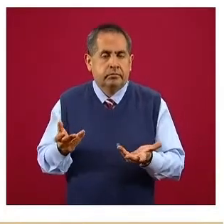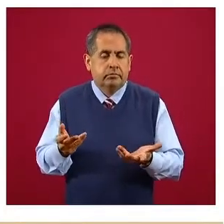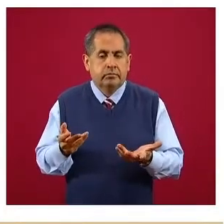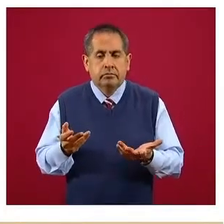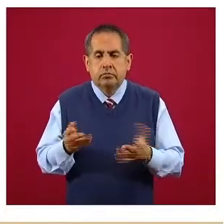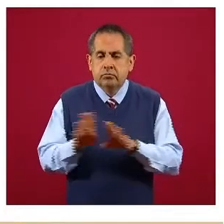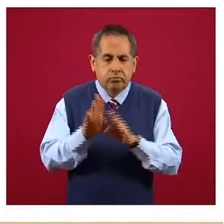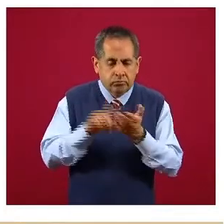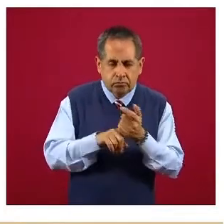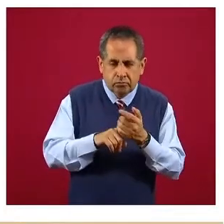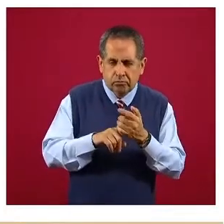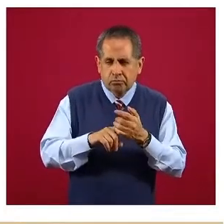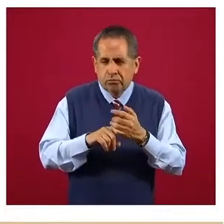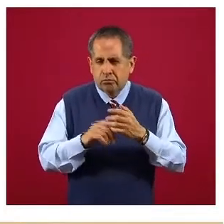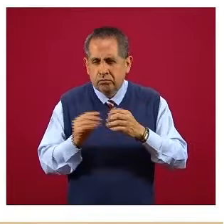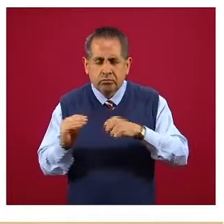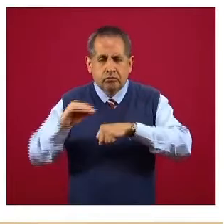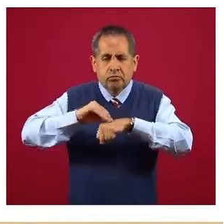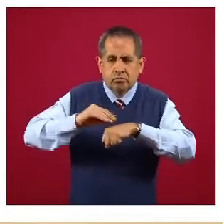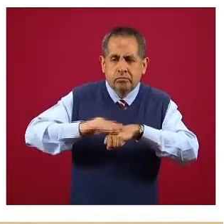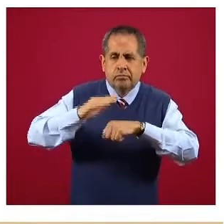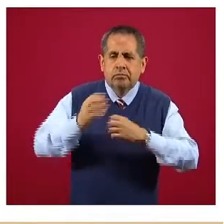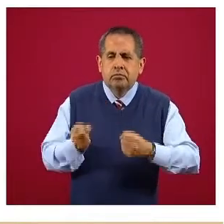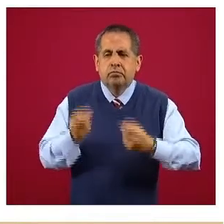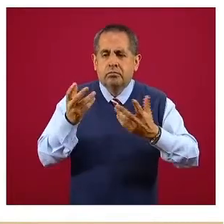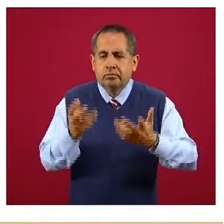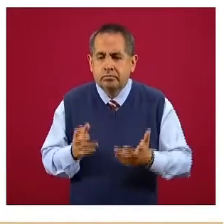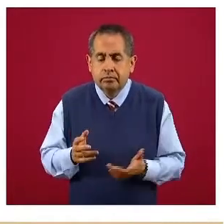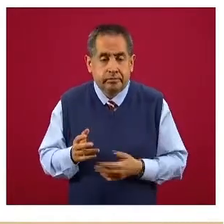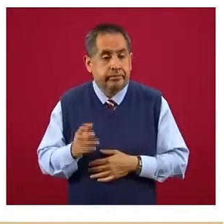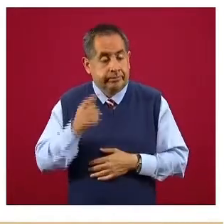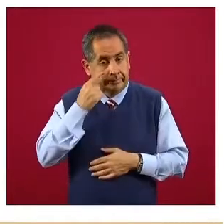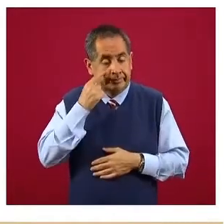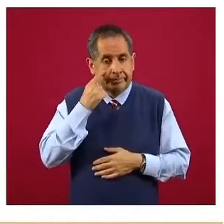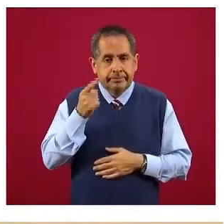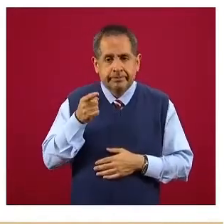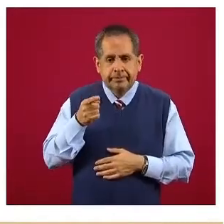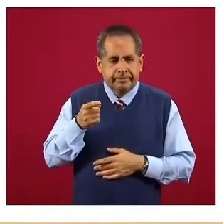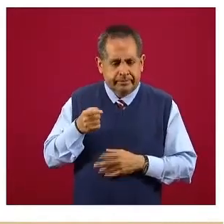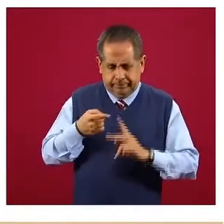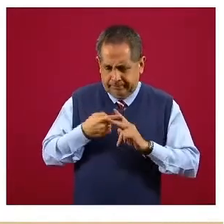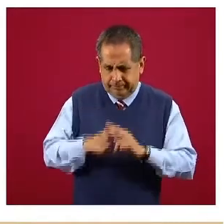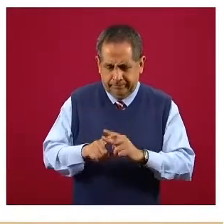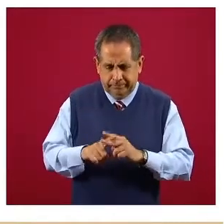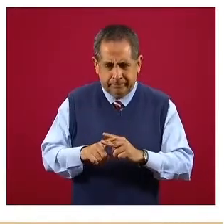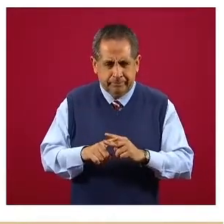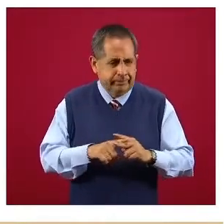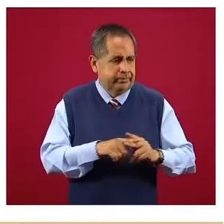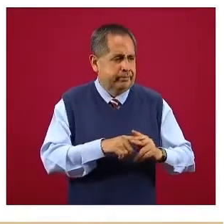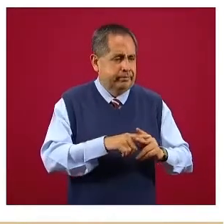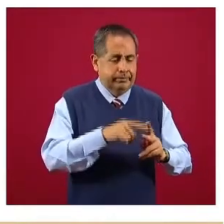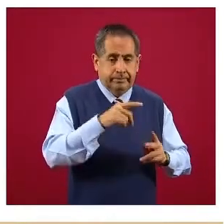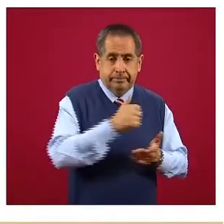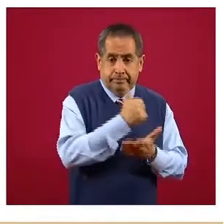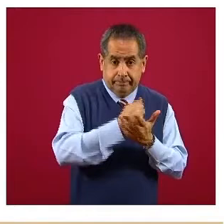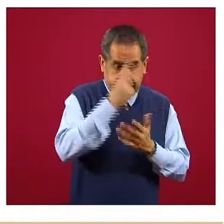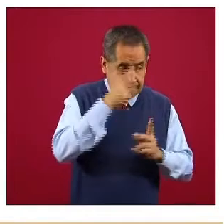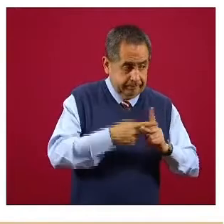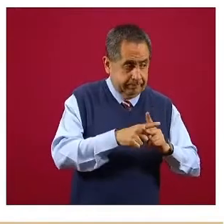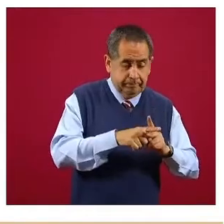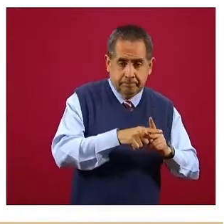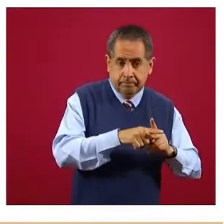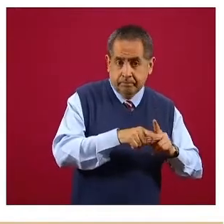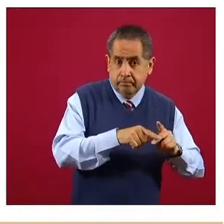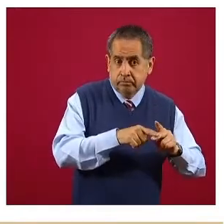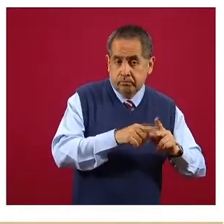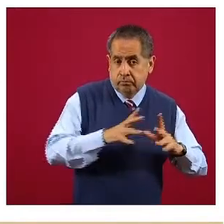¿sí? ¿Cuál fue el incremento? Ese incremento empezó a inicios de la epidemia en México y más o menos